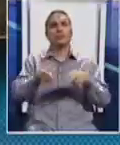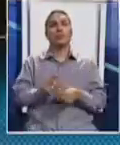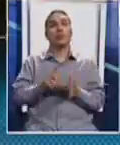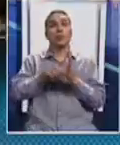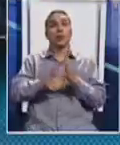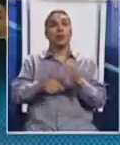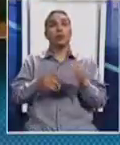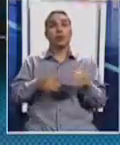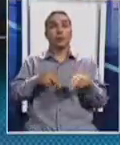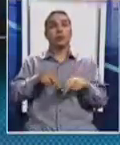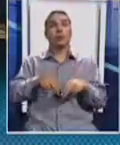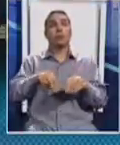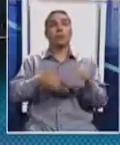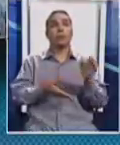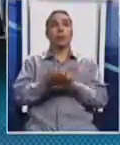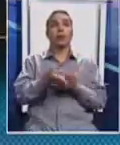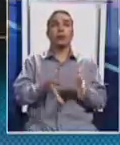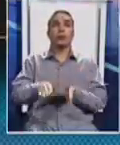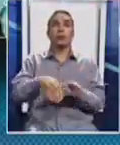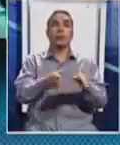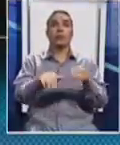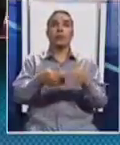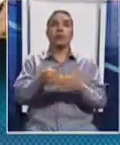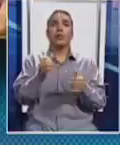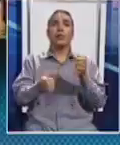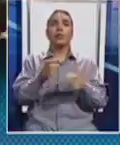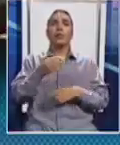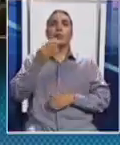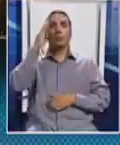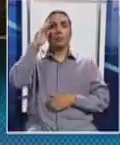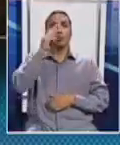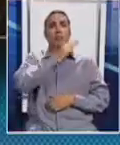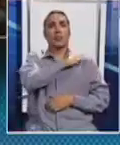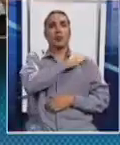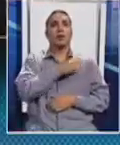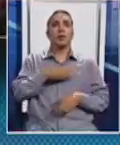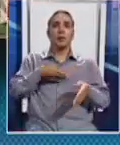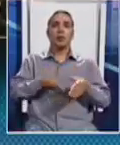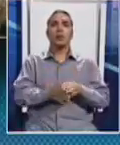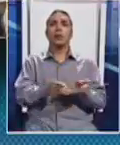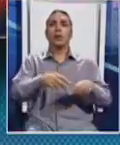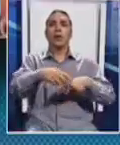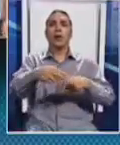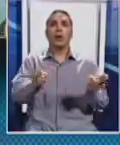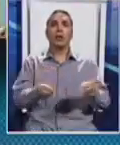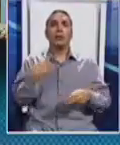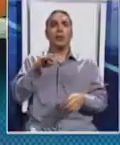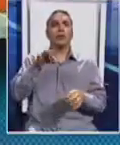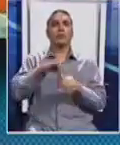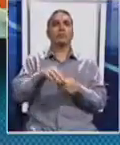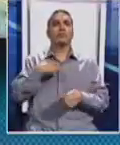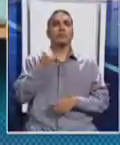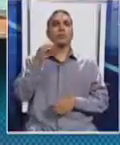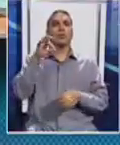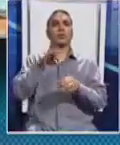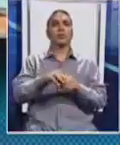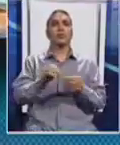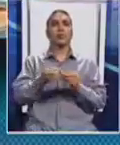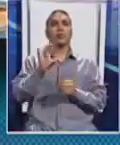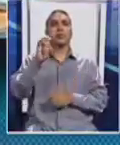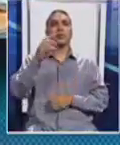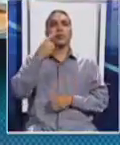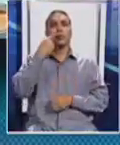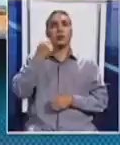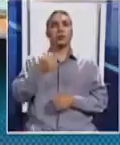de atravesar la calle de honor formada por los miembros del ejército, ingresó al aula y ejerció su derecho al voto en la Junta 7